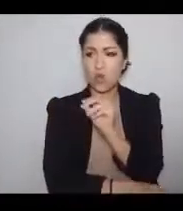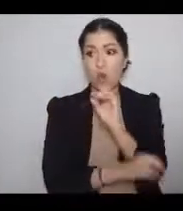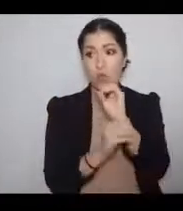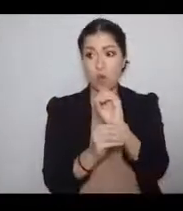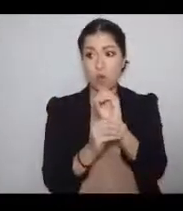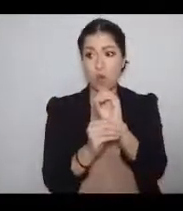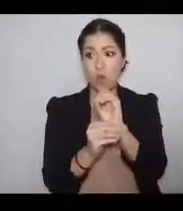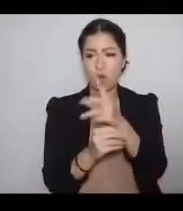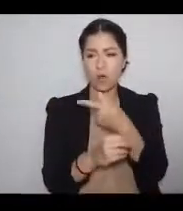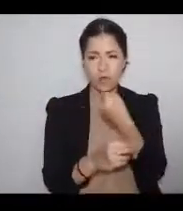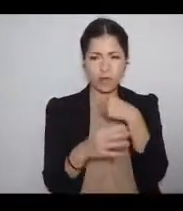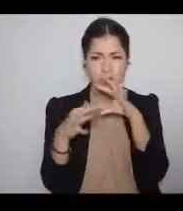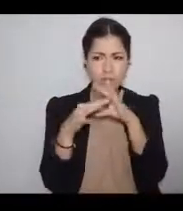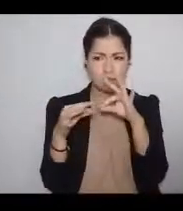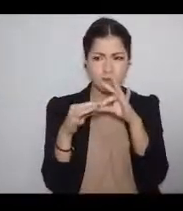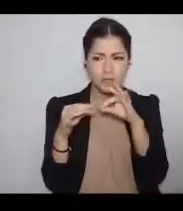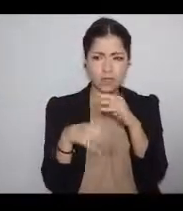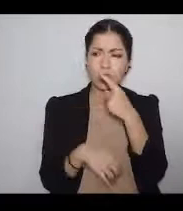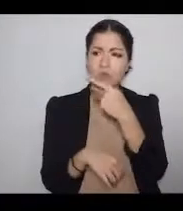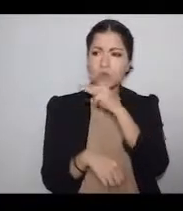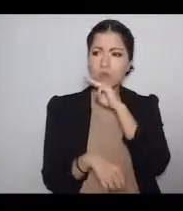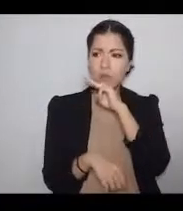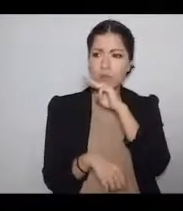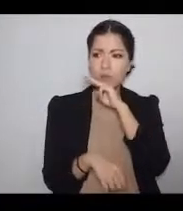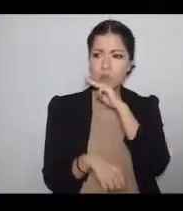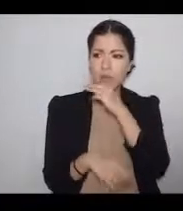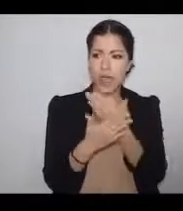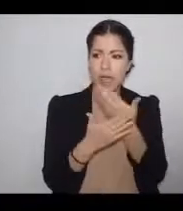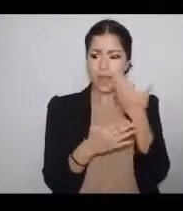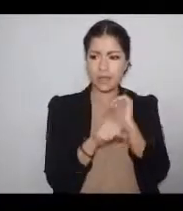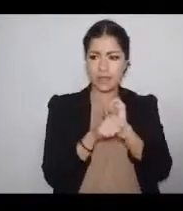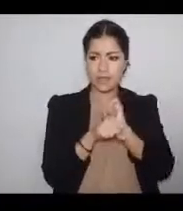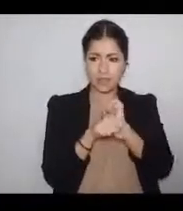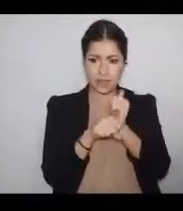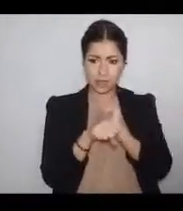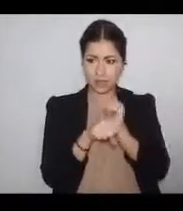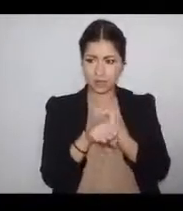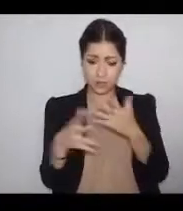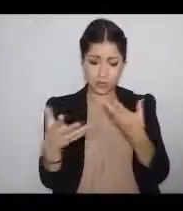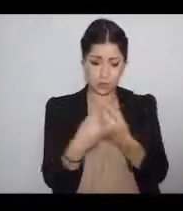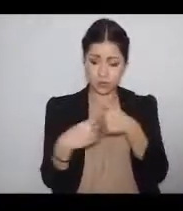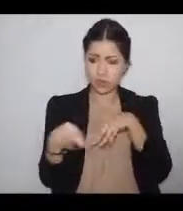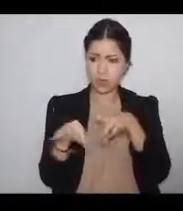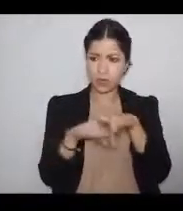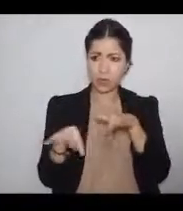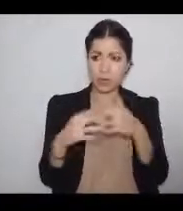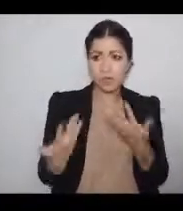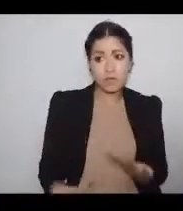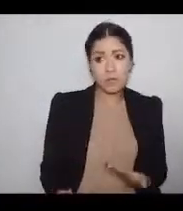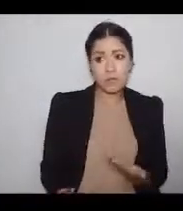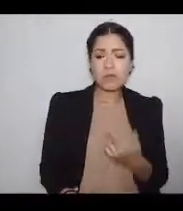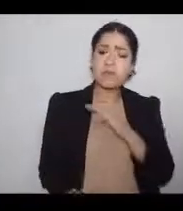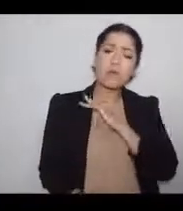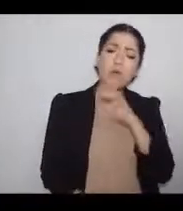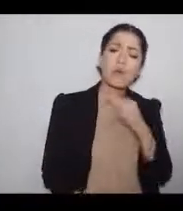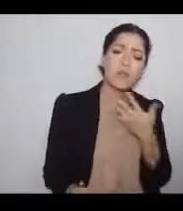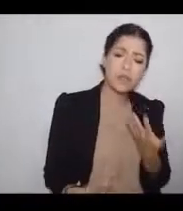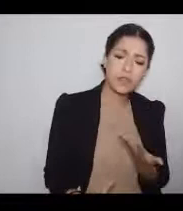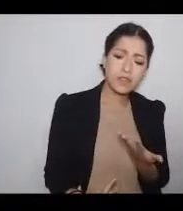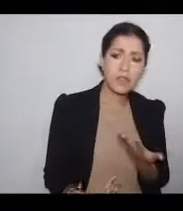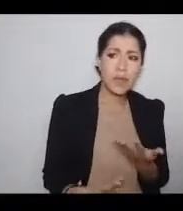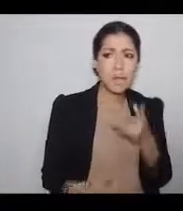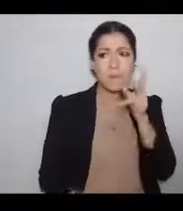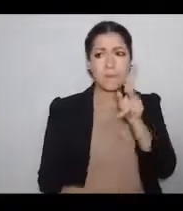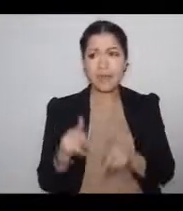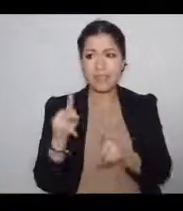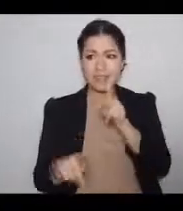con tu madre hace siglos. Me sobraban motivos para tratarte con familiaridad.